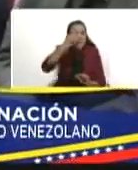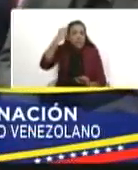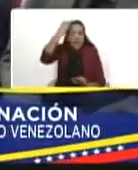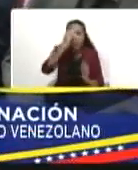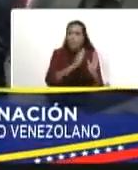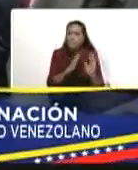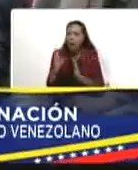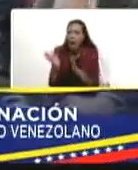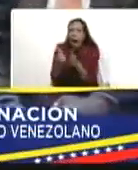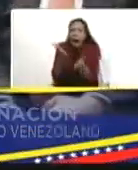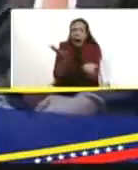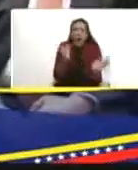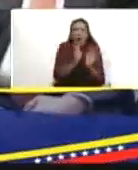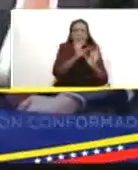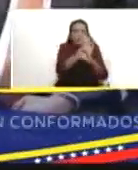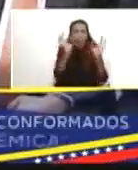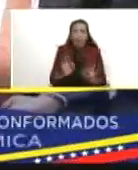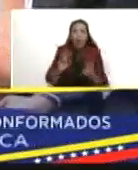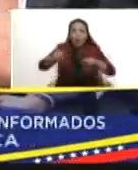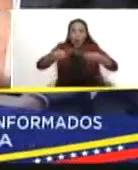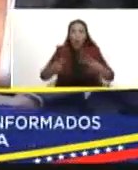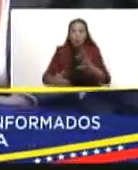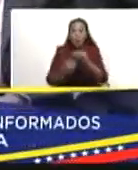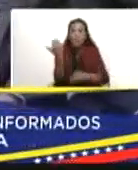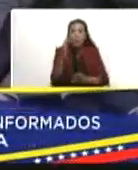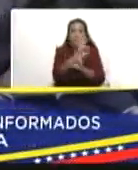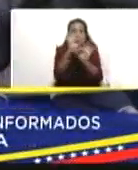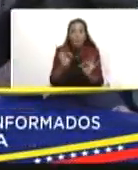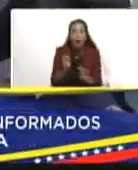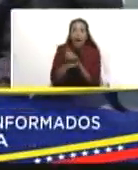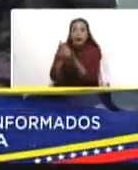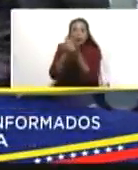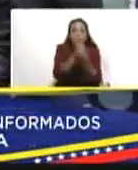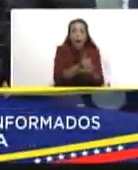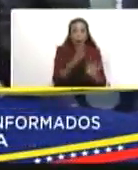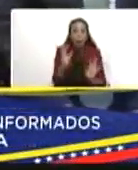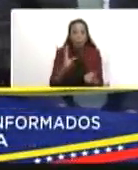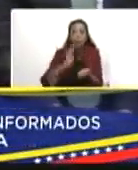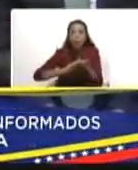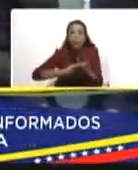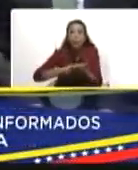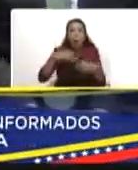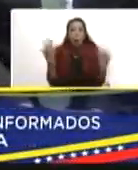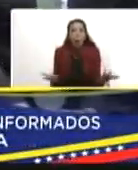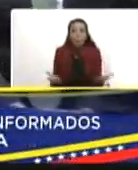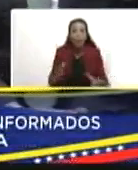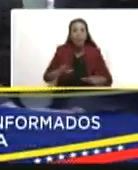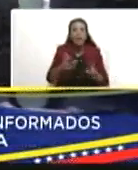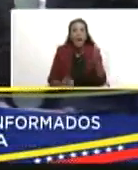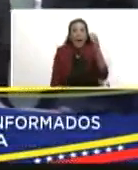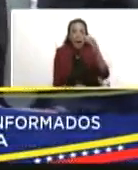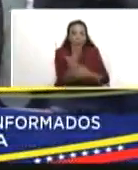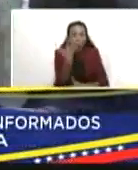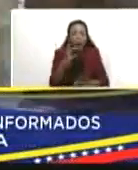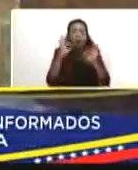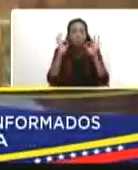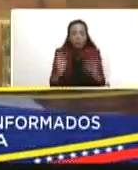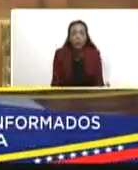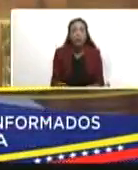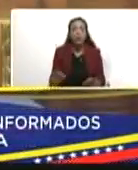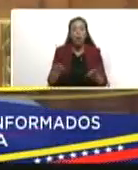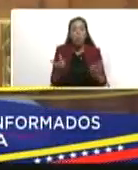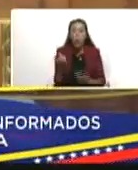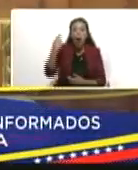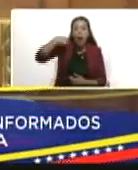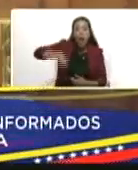diseñamos un mecanismo nuevo y virtuoso que fue el establecimiento de un